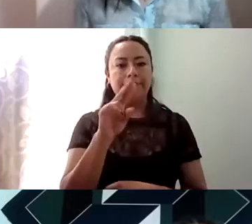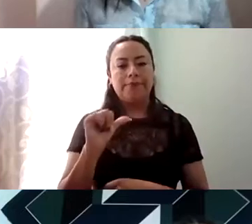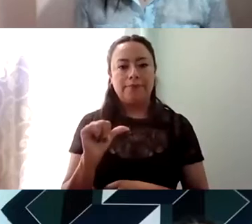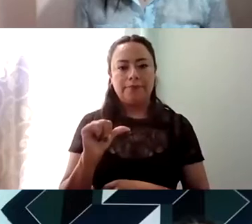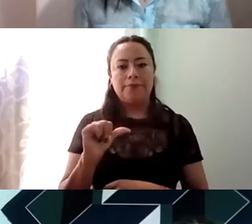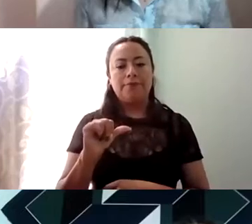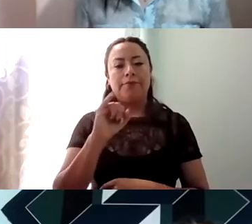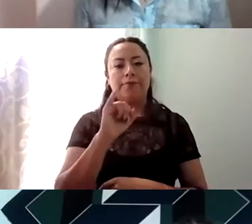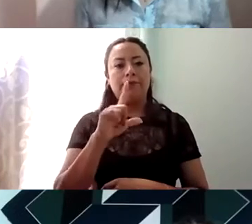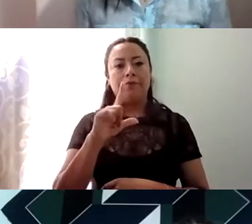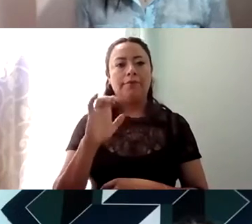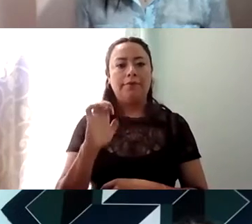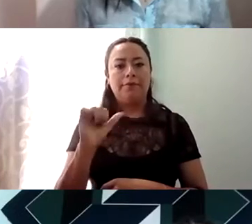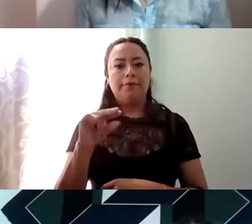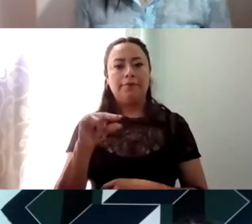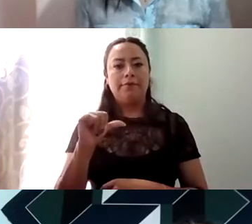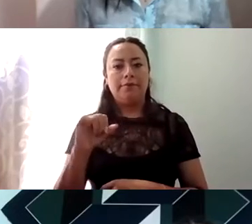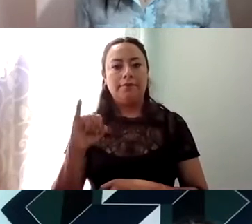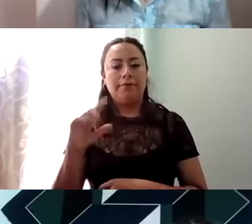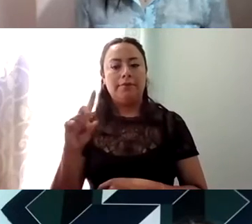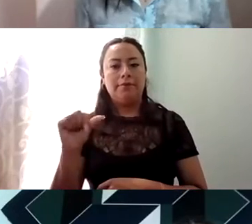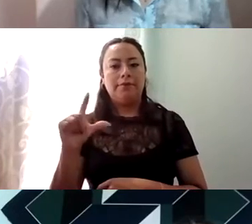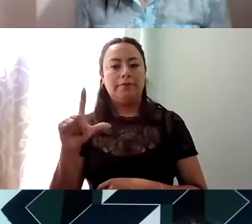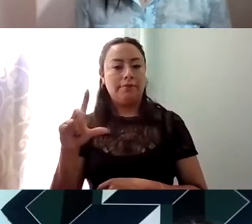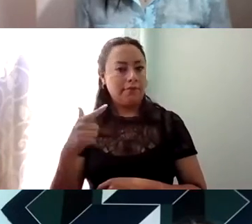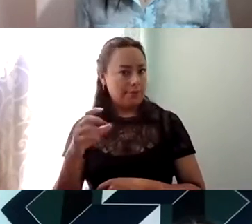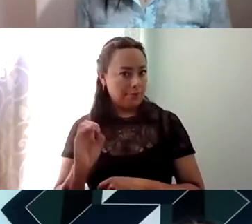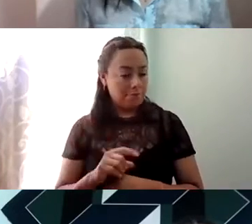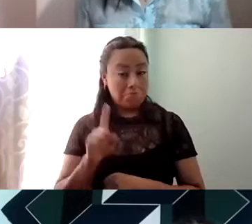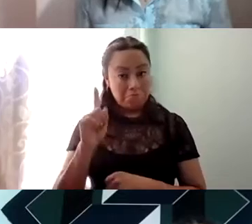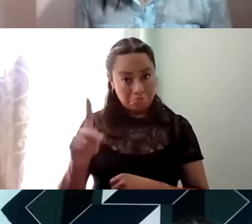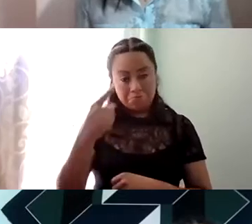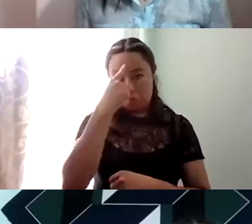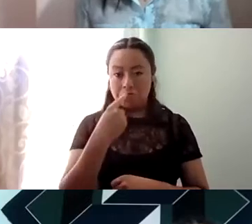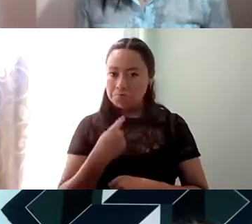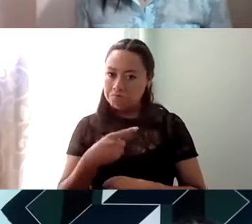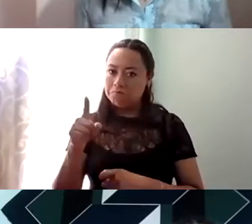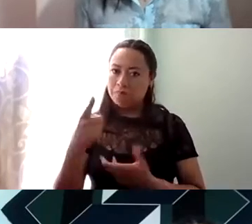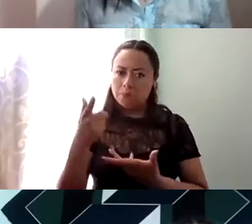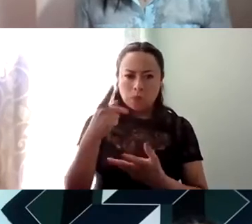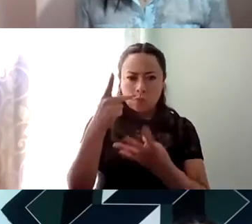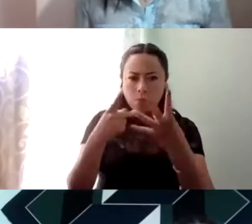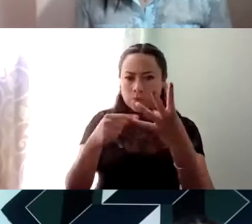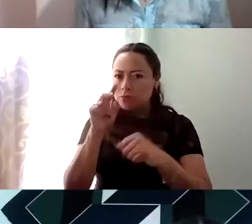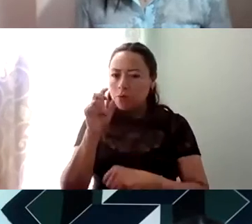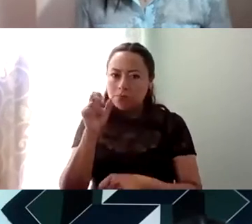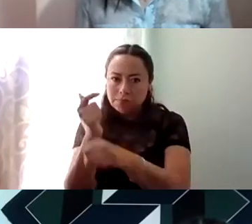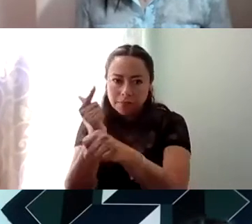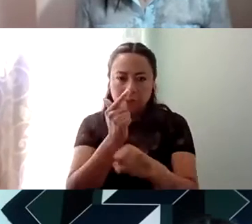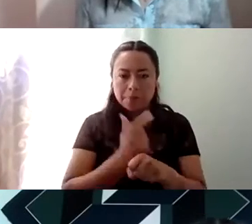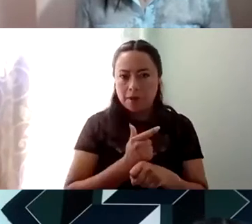profesional muestra aptitudes importantes. Es por eso que me gustaría conocer cuáles son